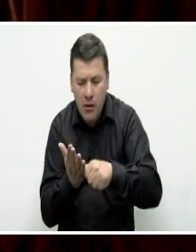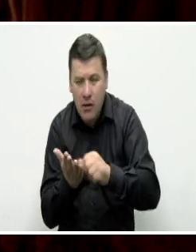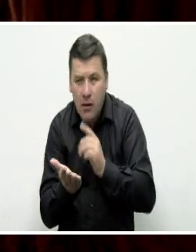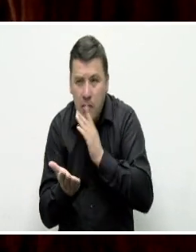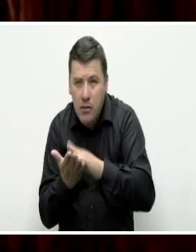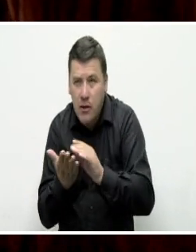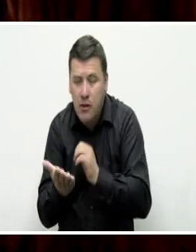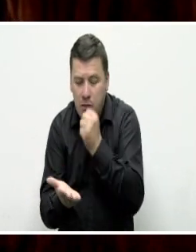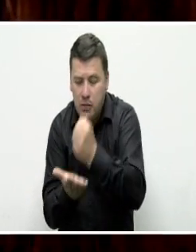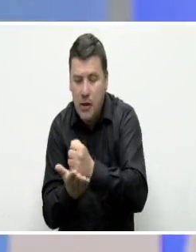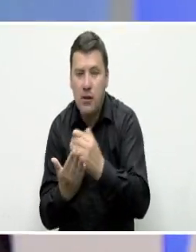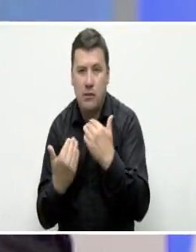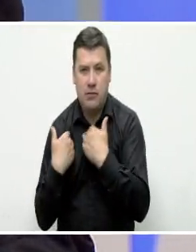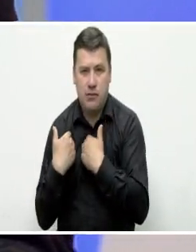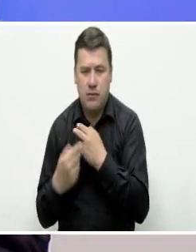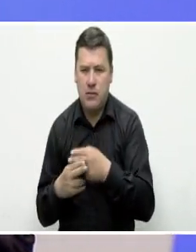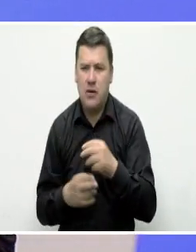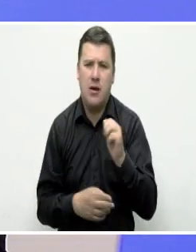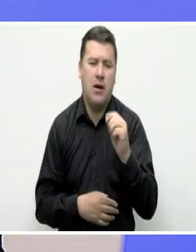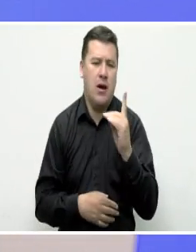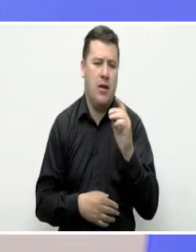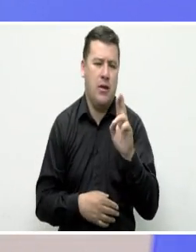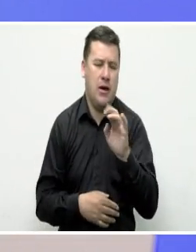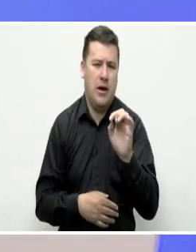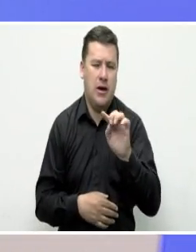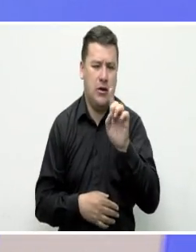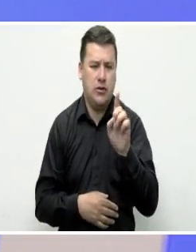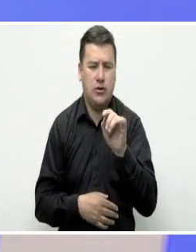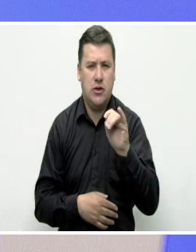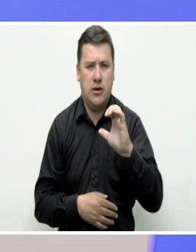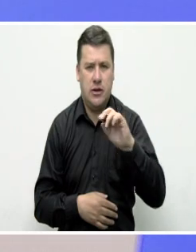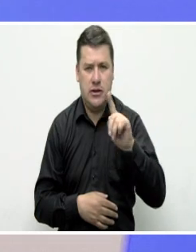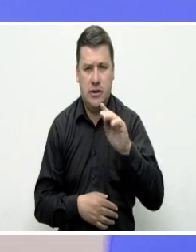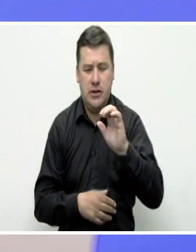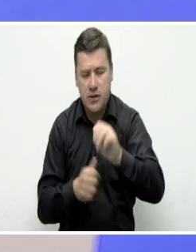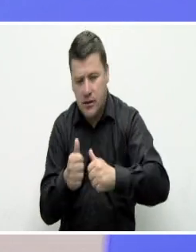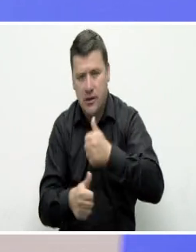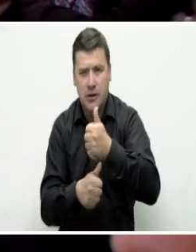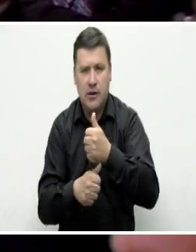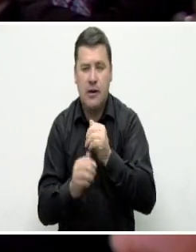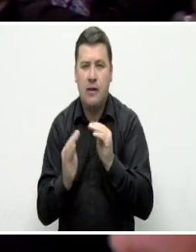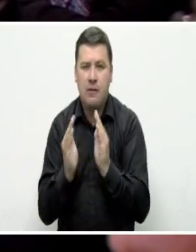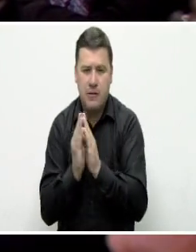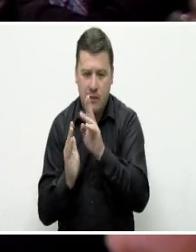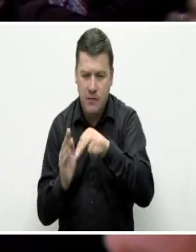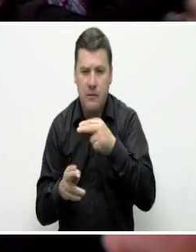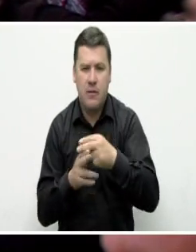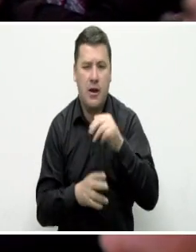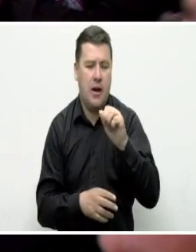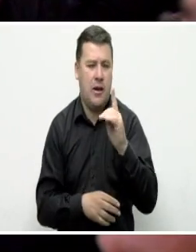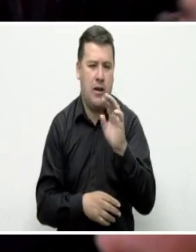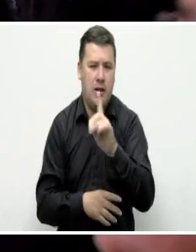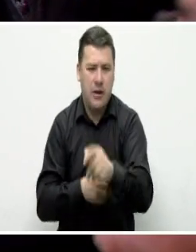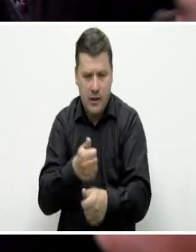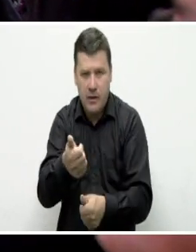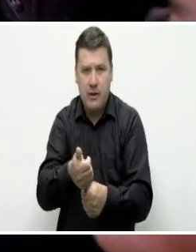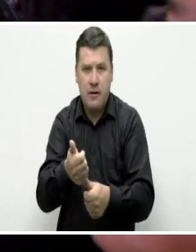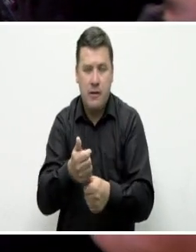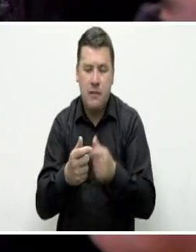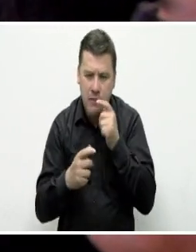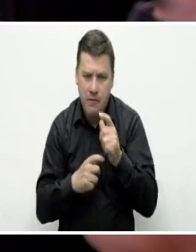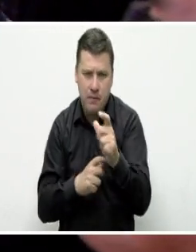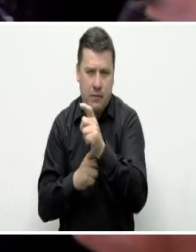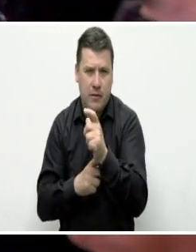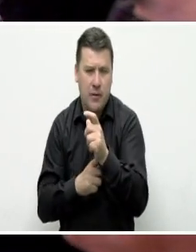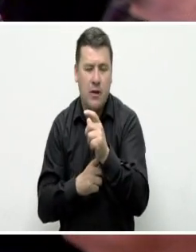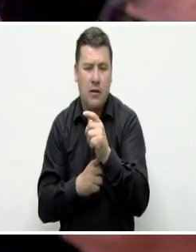de Migración Colombia, Adriana Sánchez, subdirectora del Bienestar Familiar, y Andrea Torres, asesora de la Procuraduría